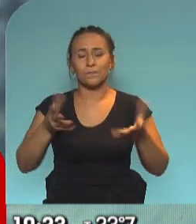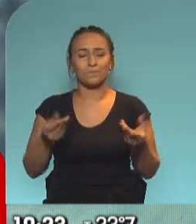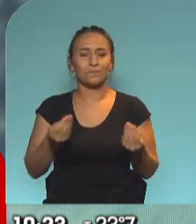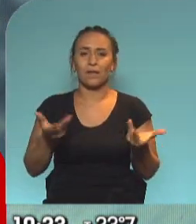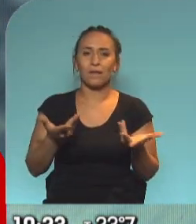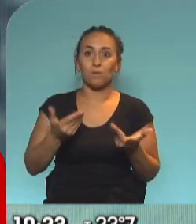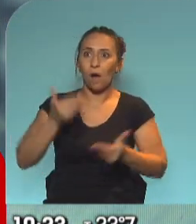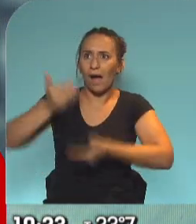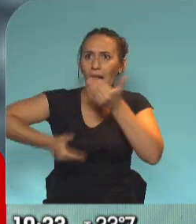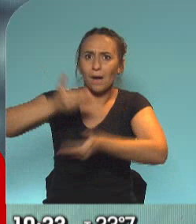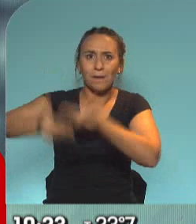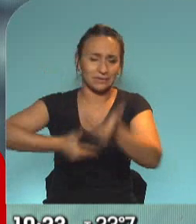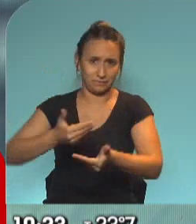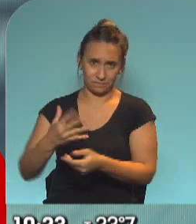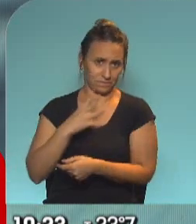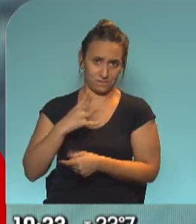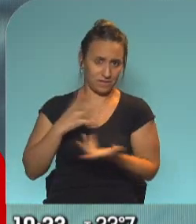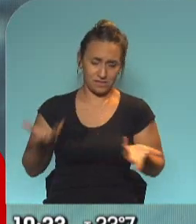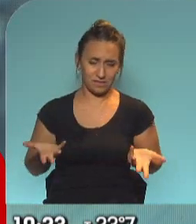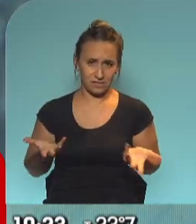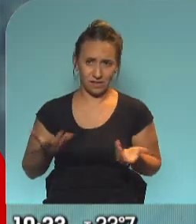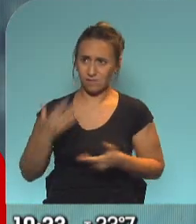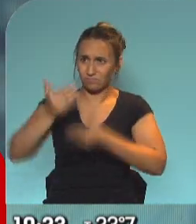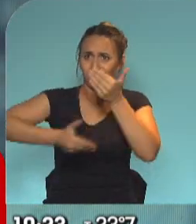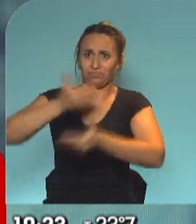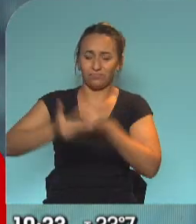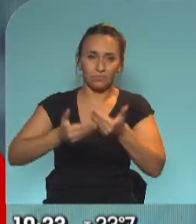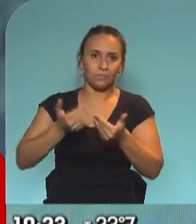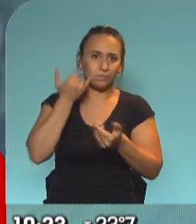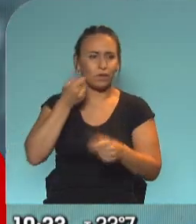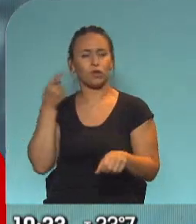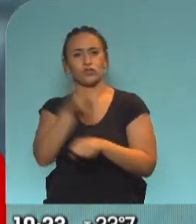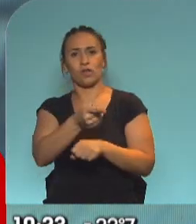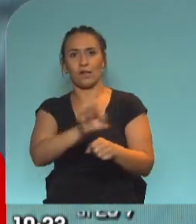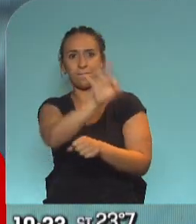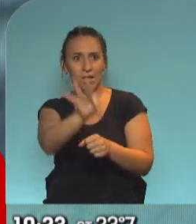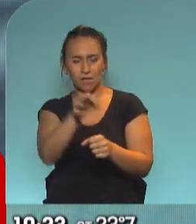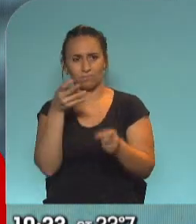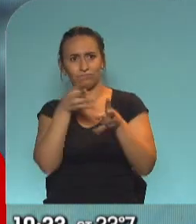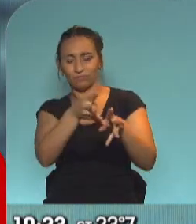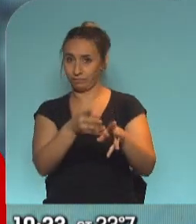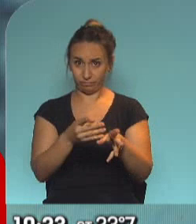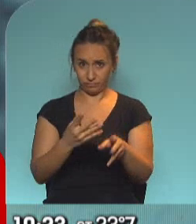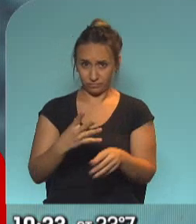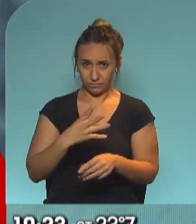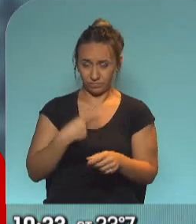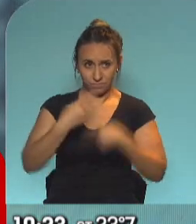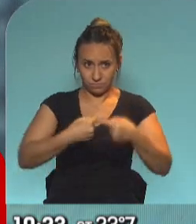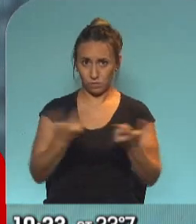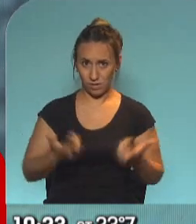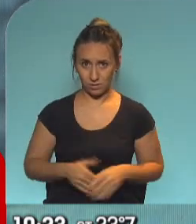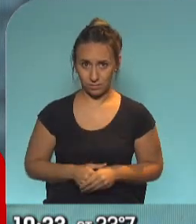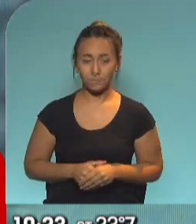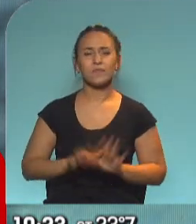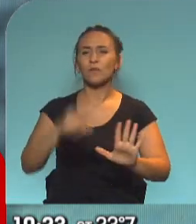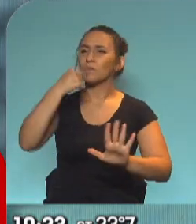todos los avances no están a disposición de combatir esta enfermedad. Doctor, ¿alcanza con un toque de queda